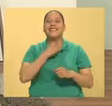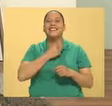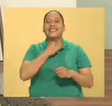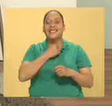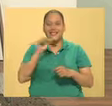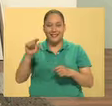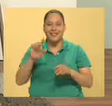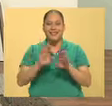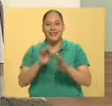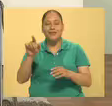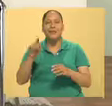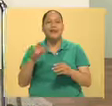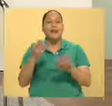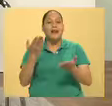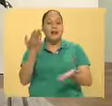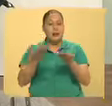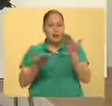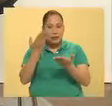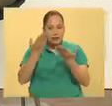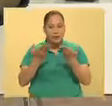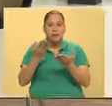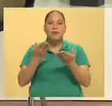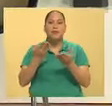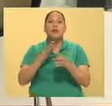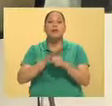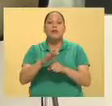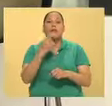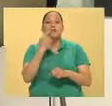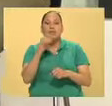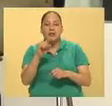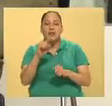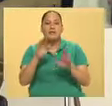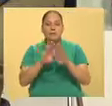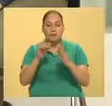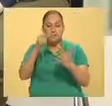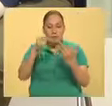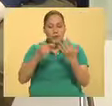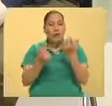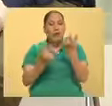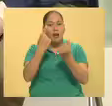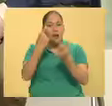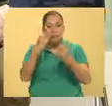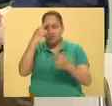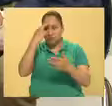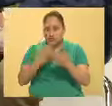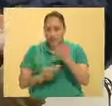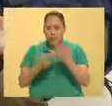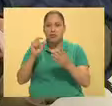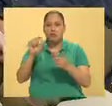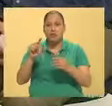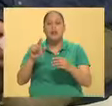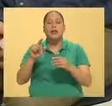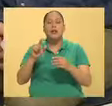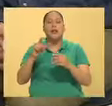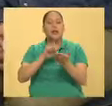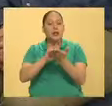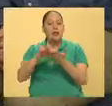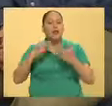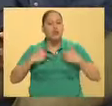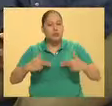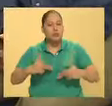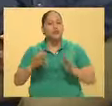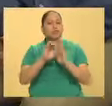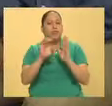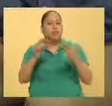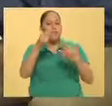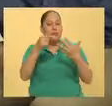O de oficio, dependiendo la naturaleza de la queja, las presuntas violaciones de derechos humanos, ¿en qué casos? Ya,